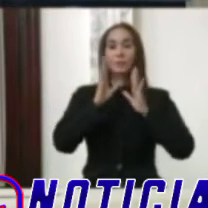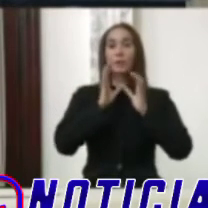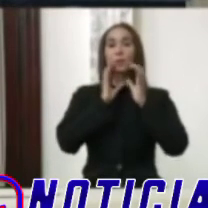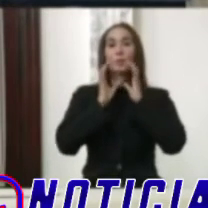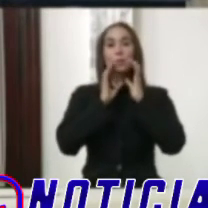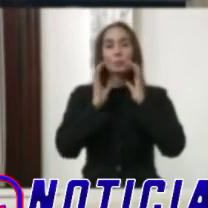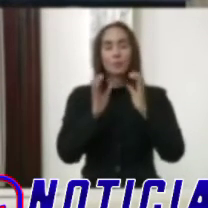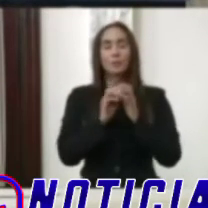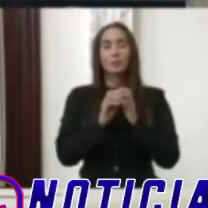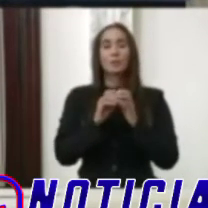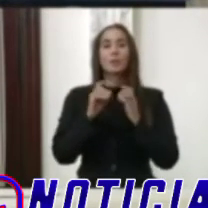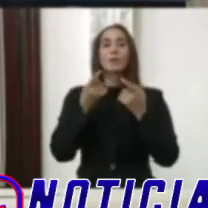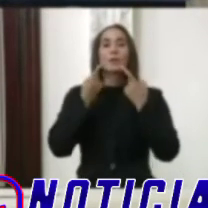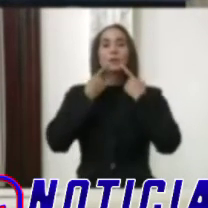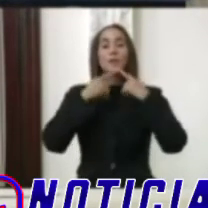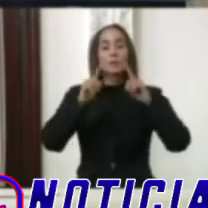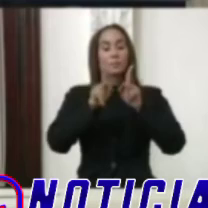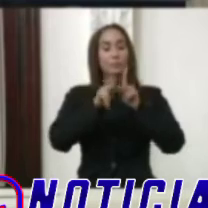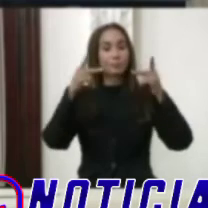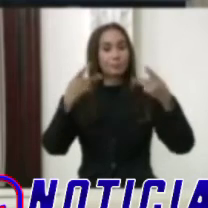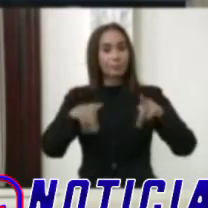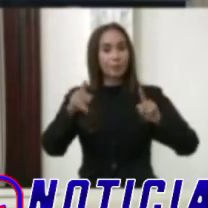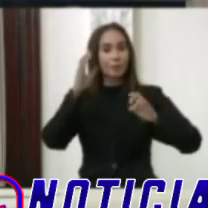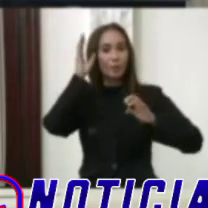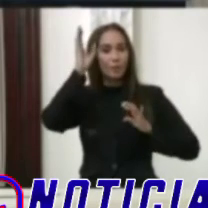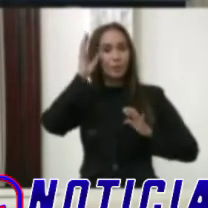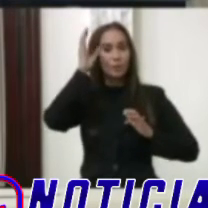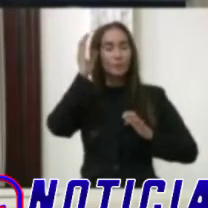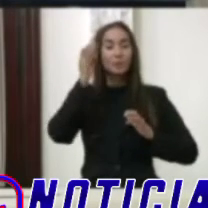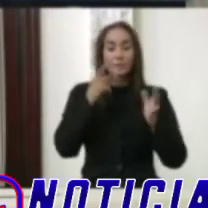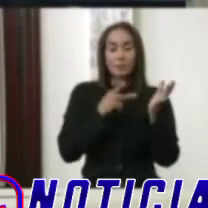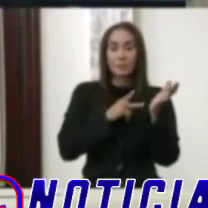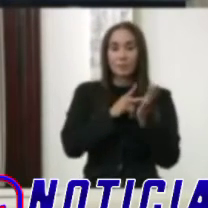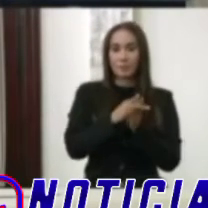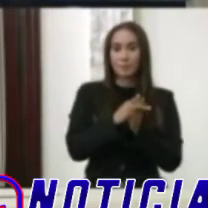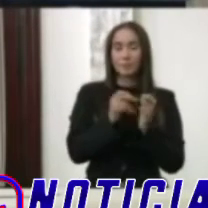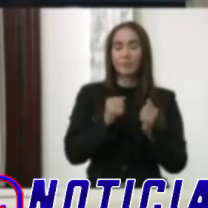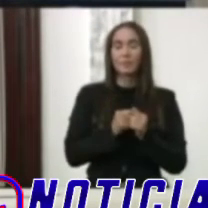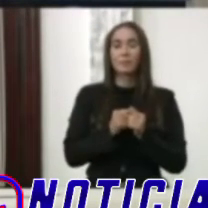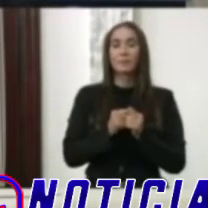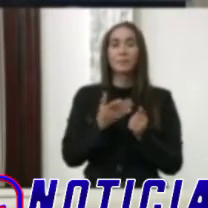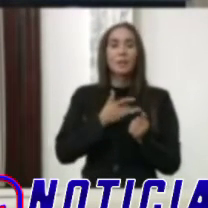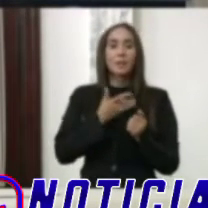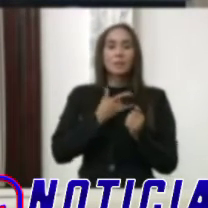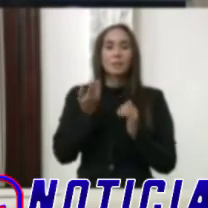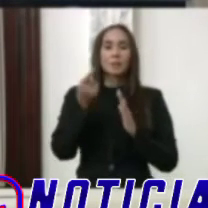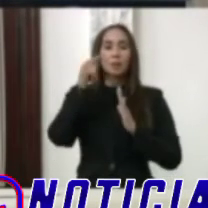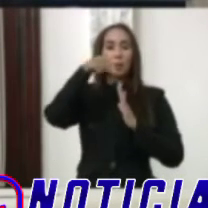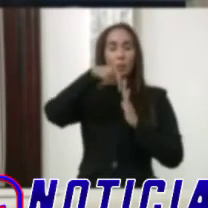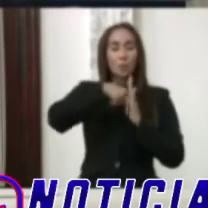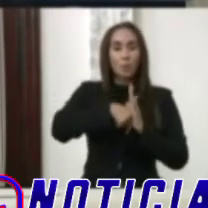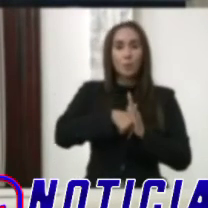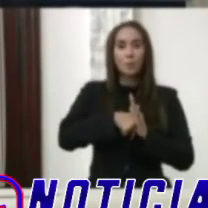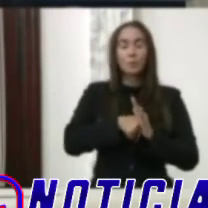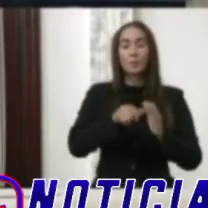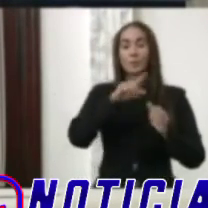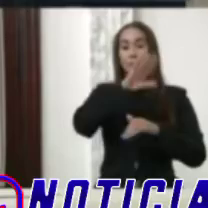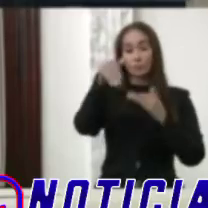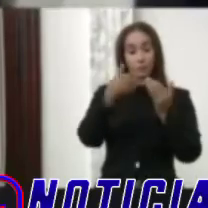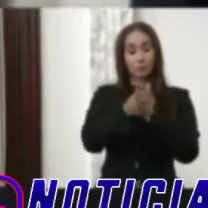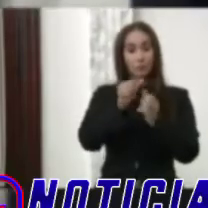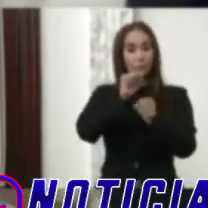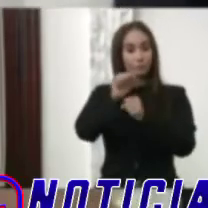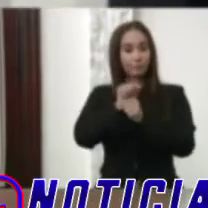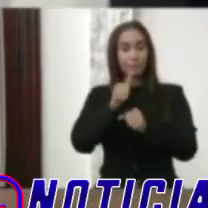plena conciencia de esta realidad y la sienten con profundidad y están firmemente comprometidos con la